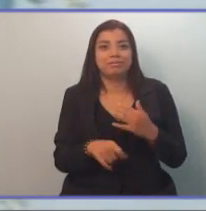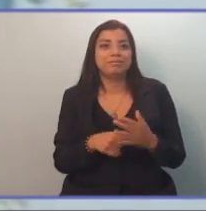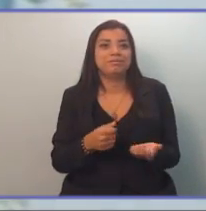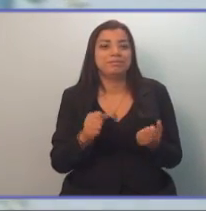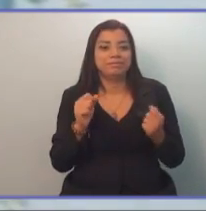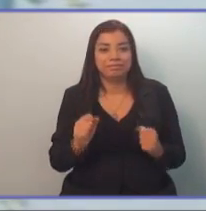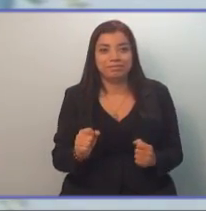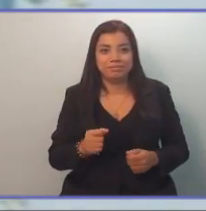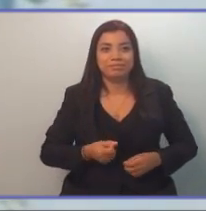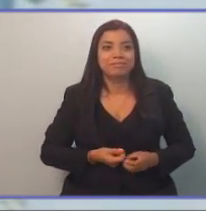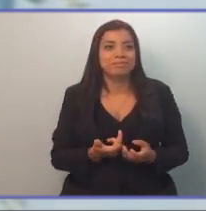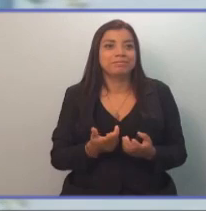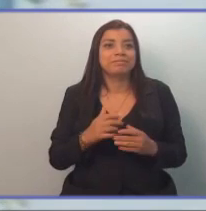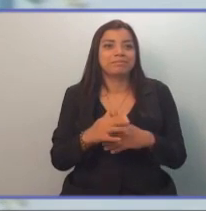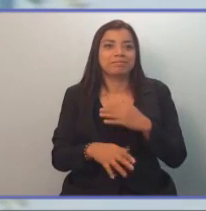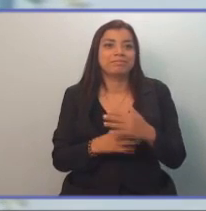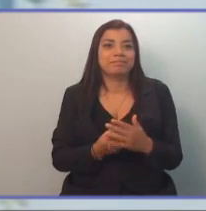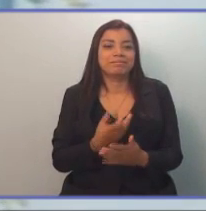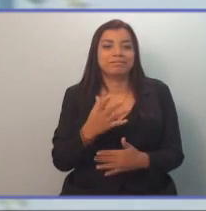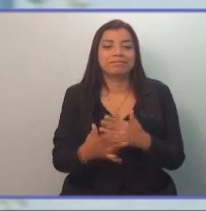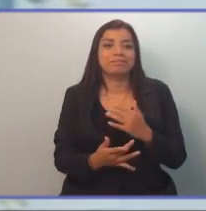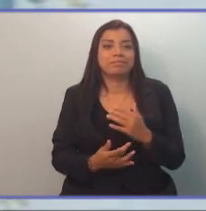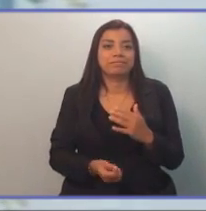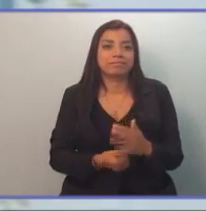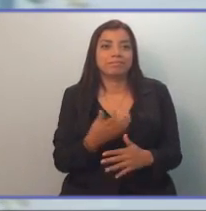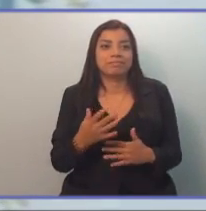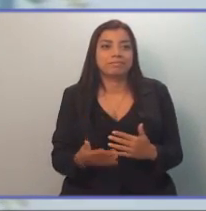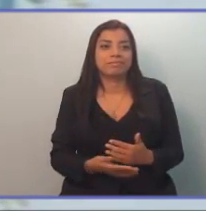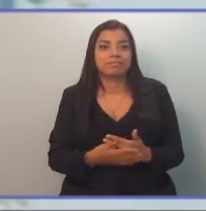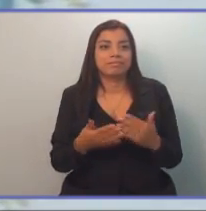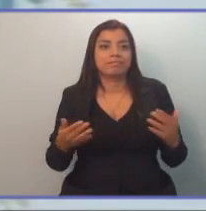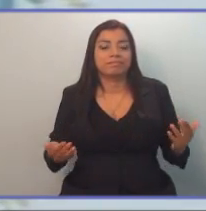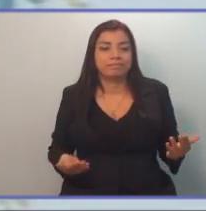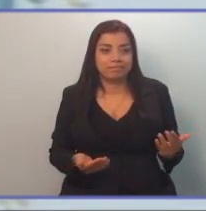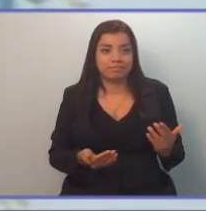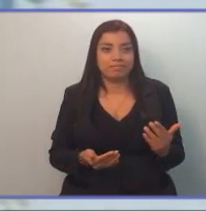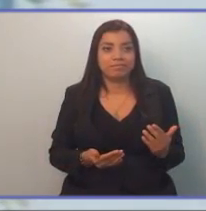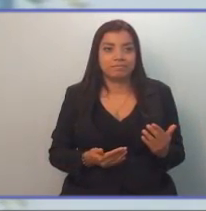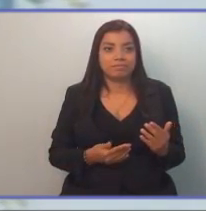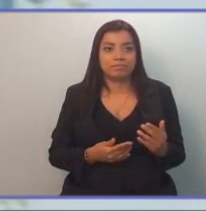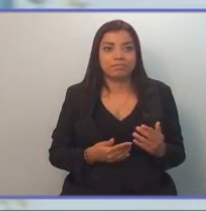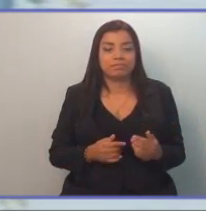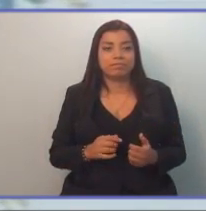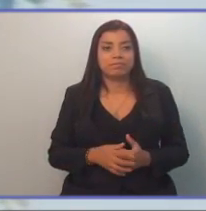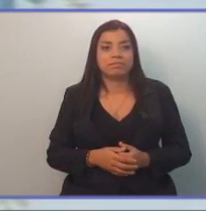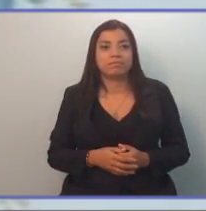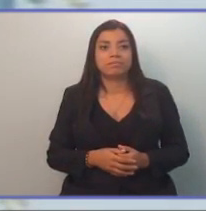las tecnologías de comunicación, los famosos TICs.